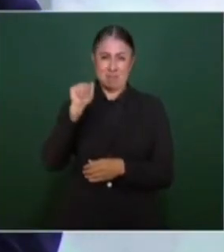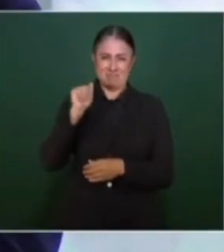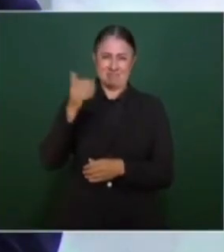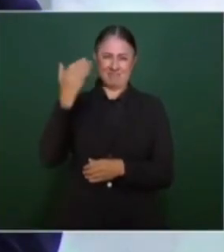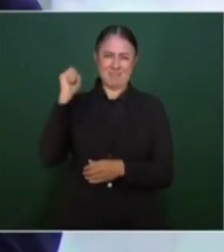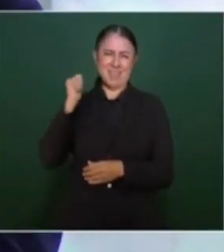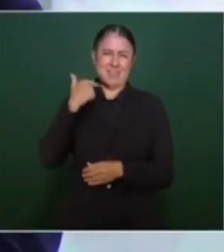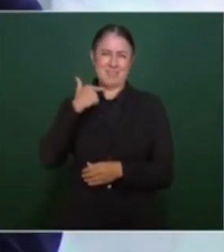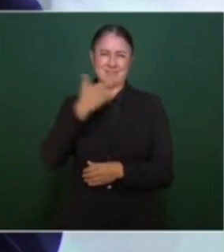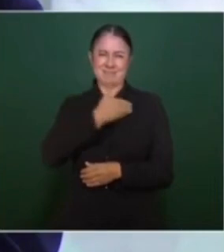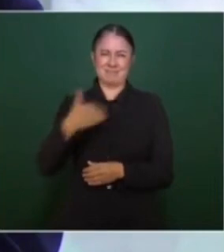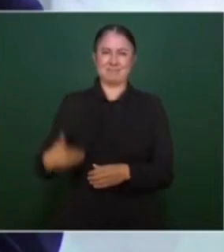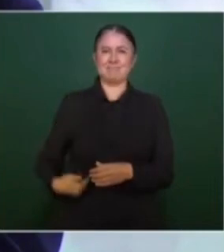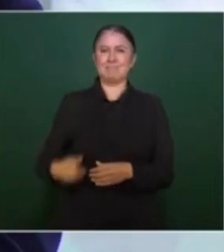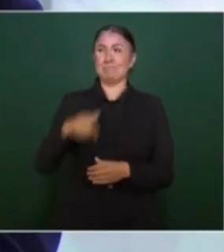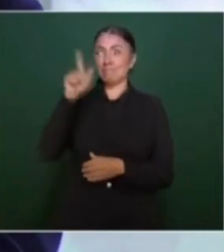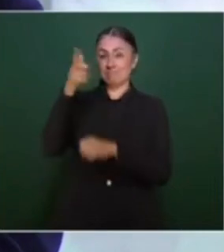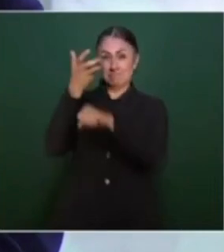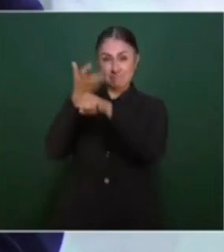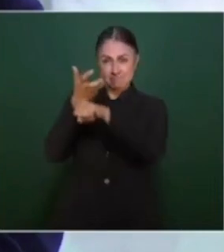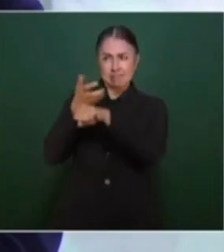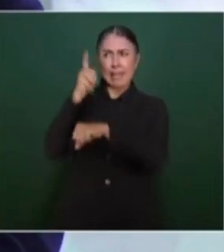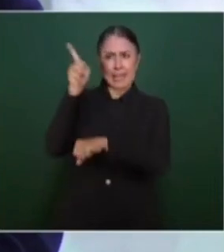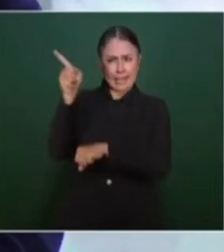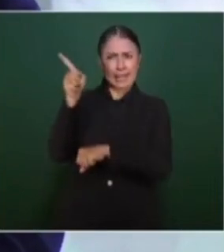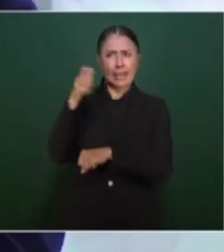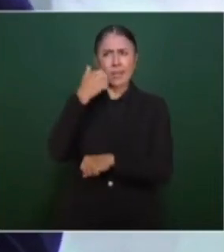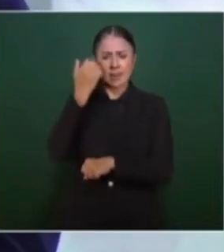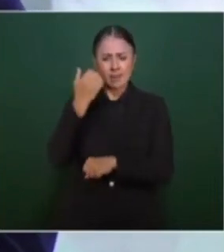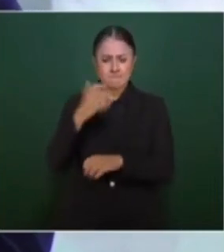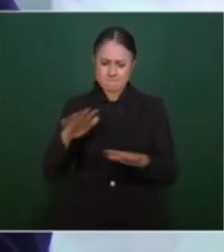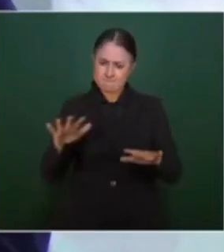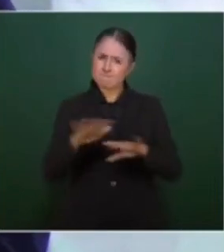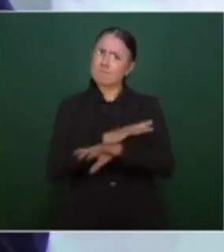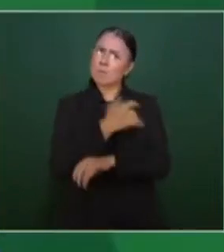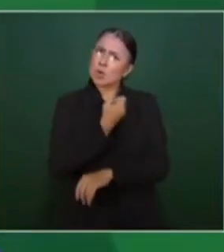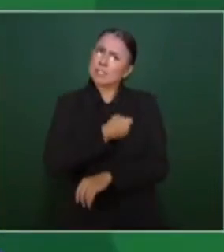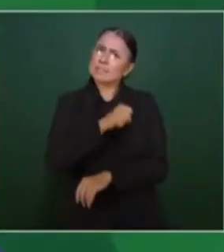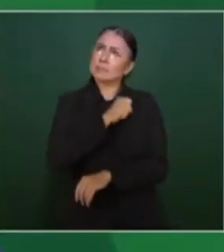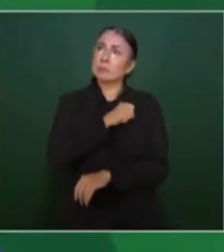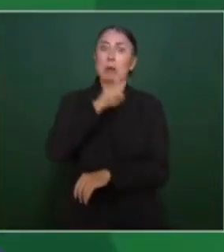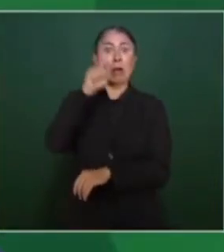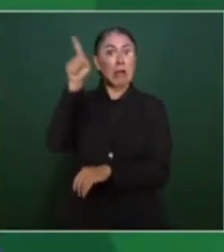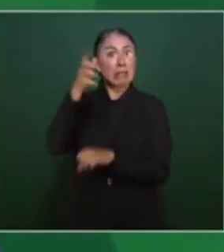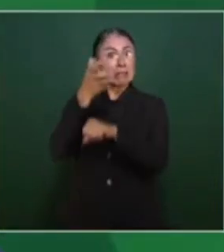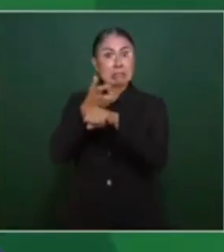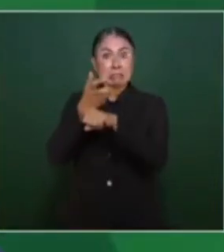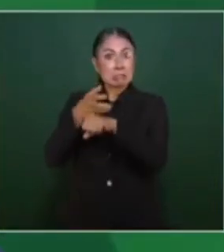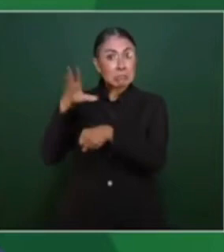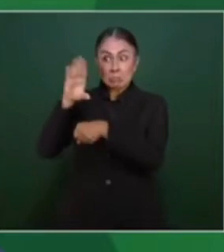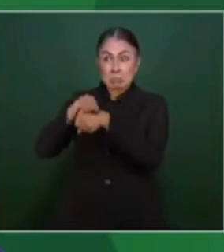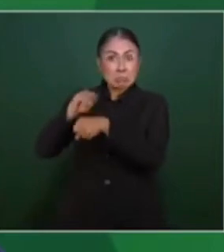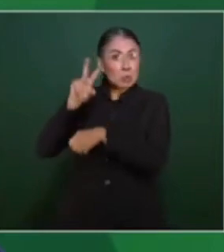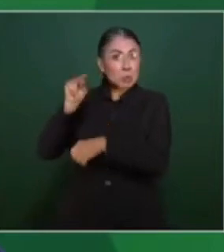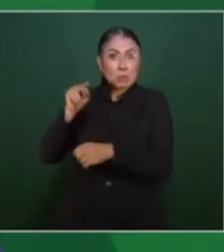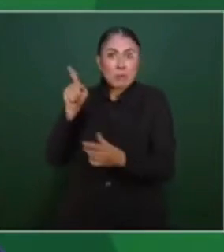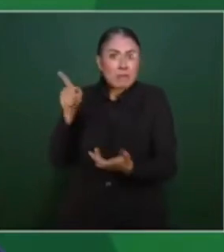llevar a cabo una reforma de salud en Estados Unidos y no lo dejaron.